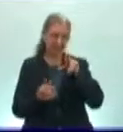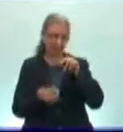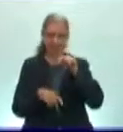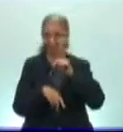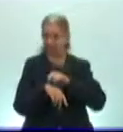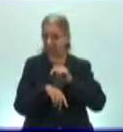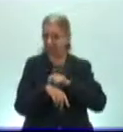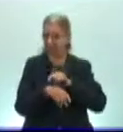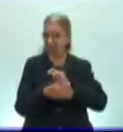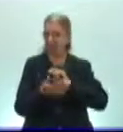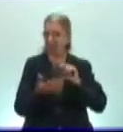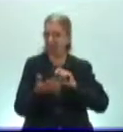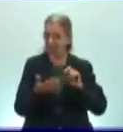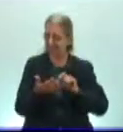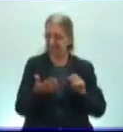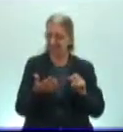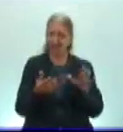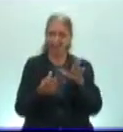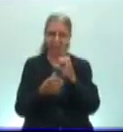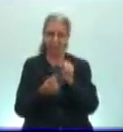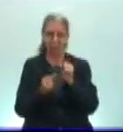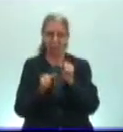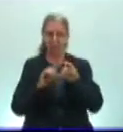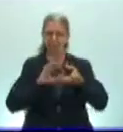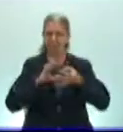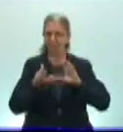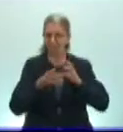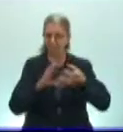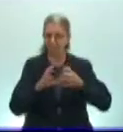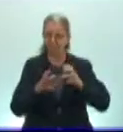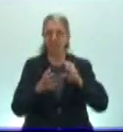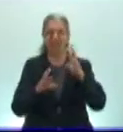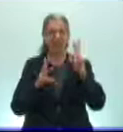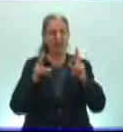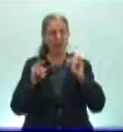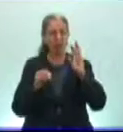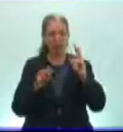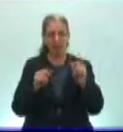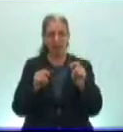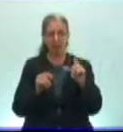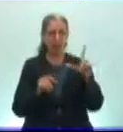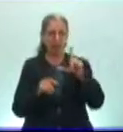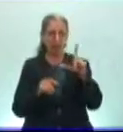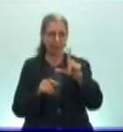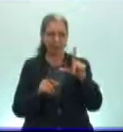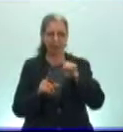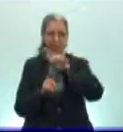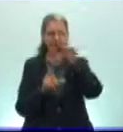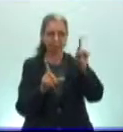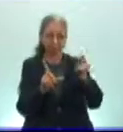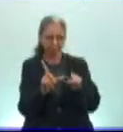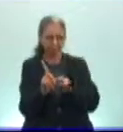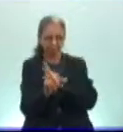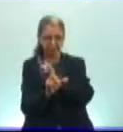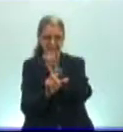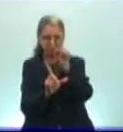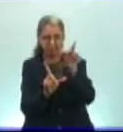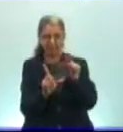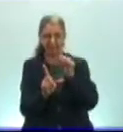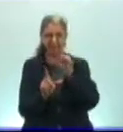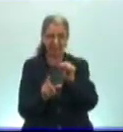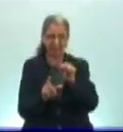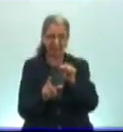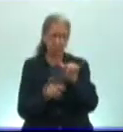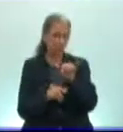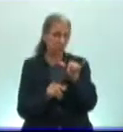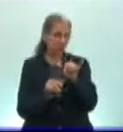que anotes las dos expresiones que te permiten calcular la longitud de la circunferencia. Pero esto lo